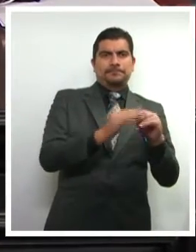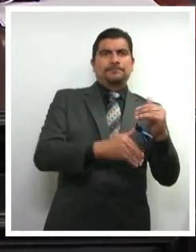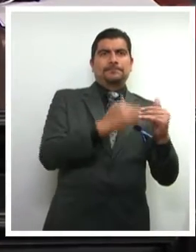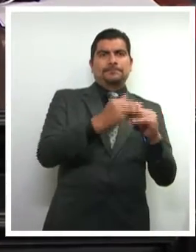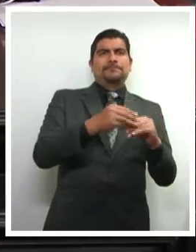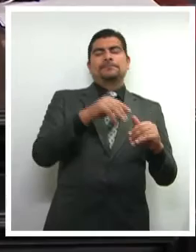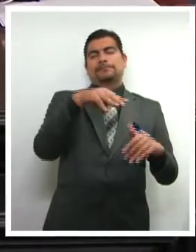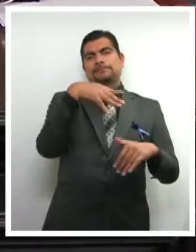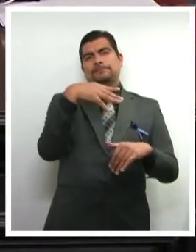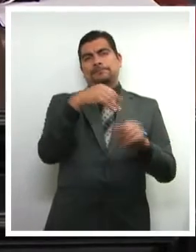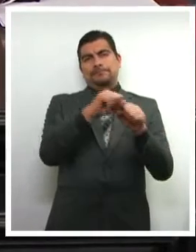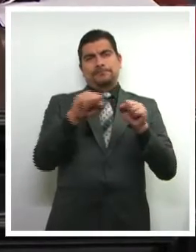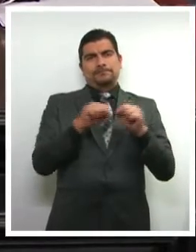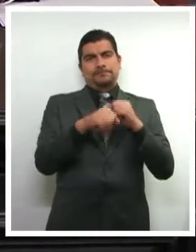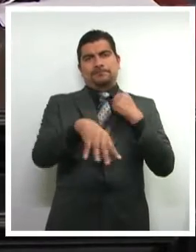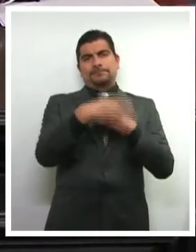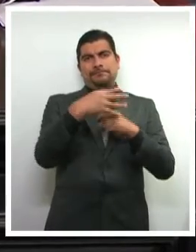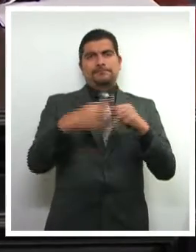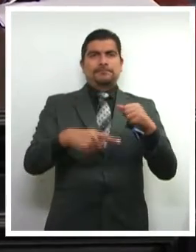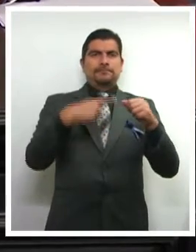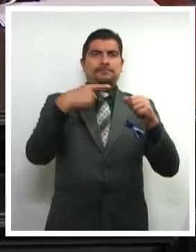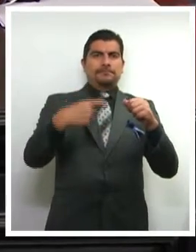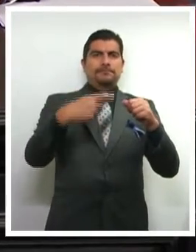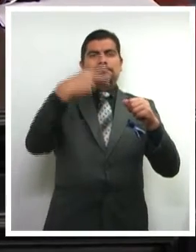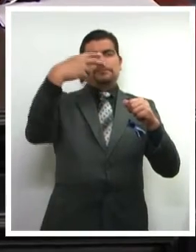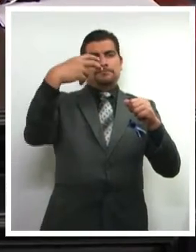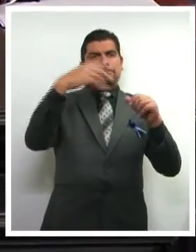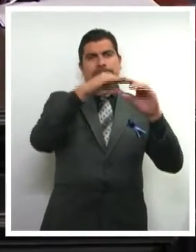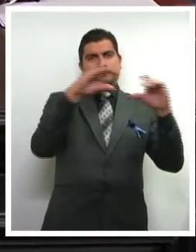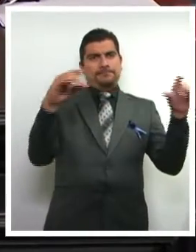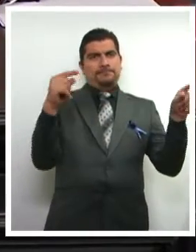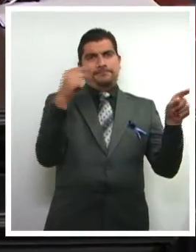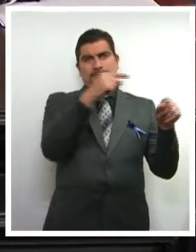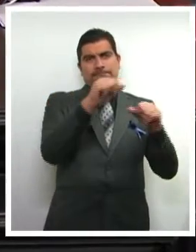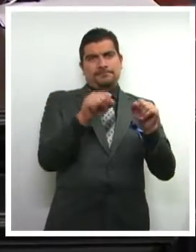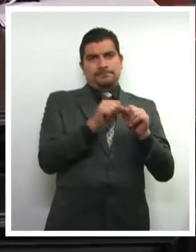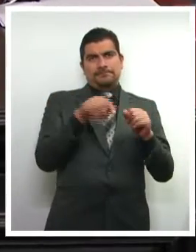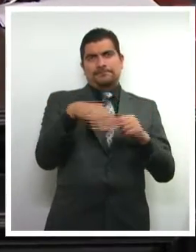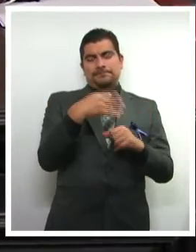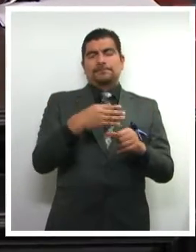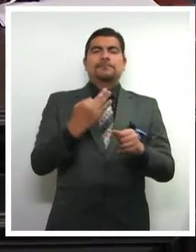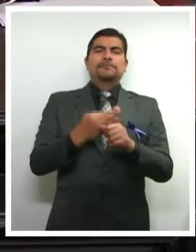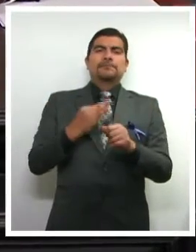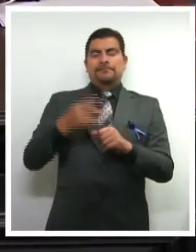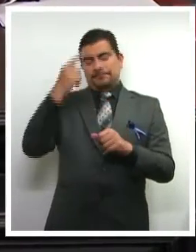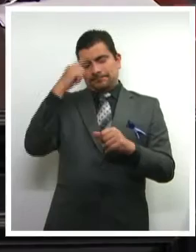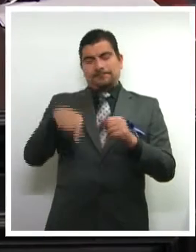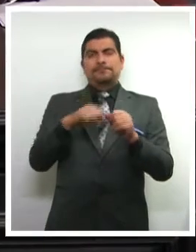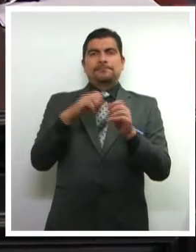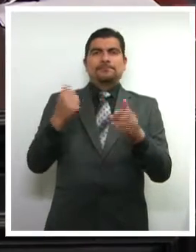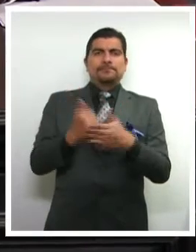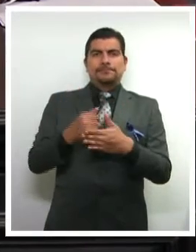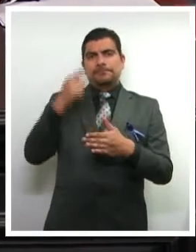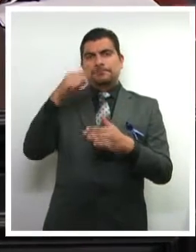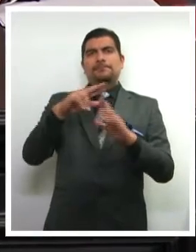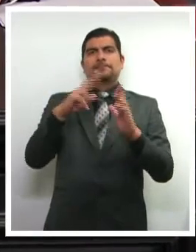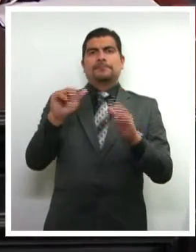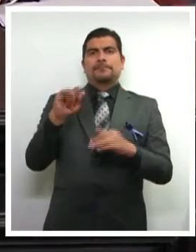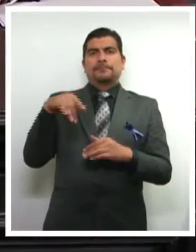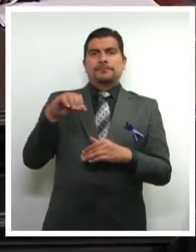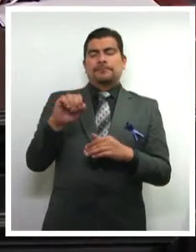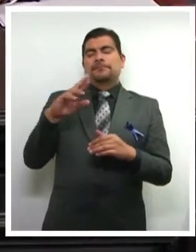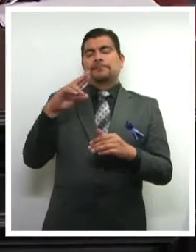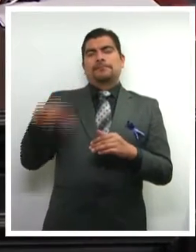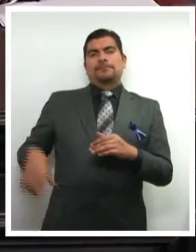Salón 14 del segundo piso. La Comisión de Ciudadanía, Ejercicio Democrático y Régimen de Gobierno,